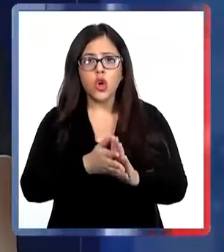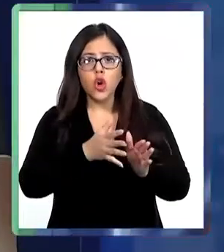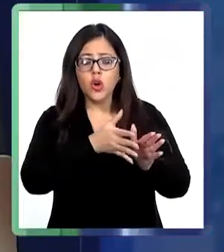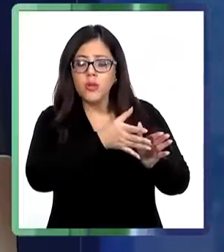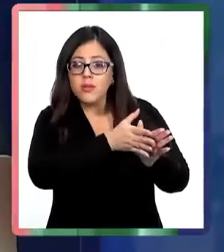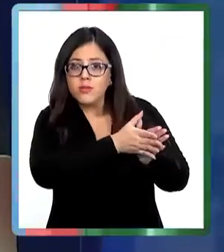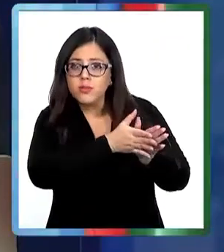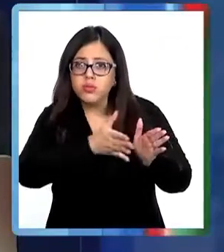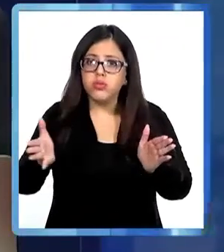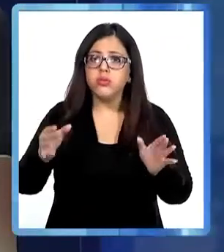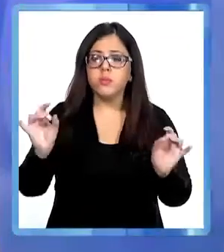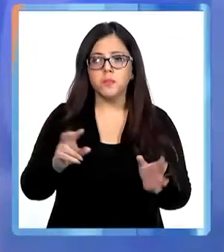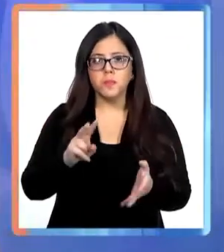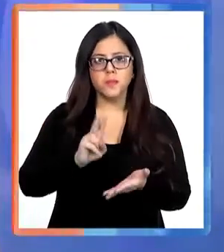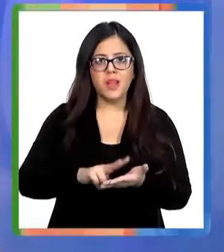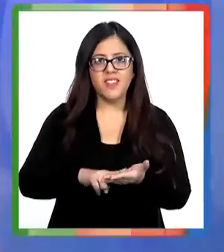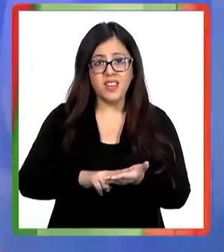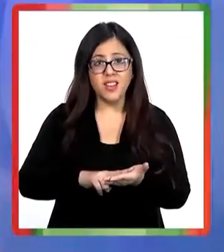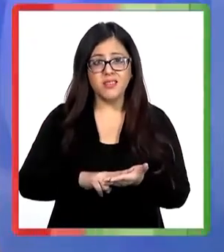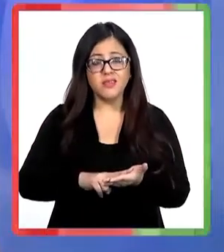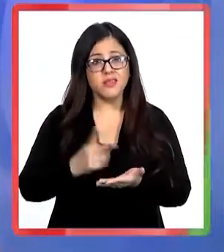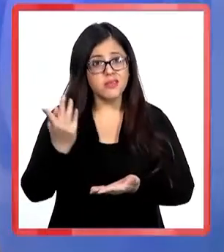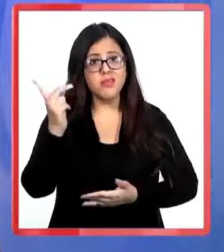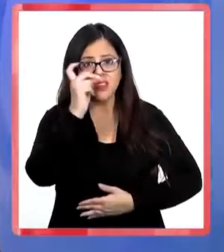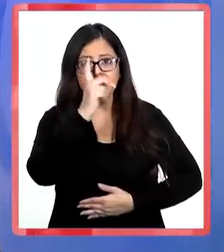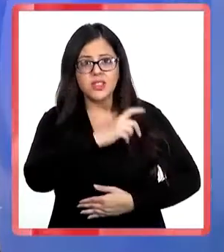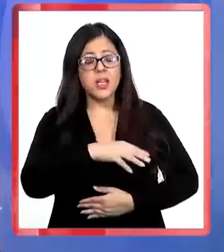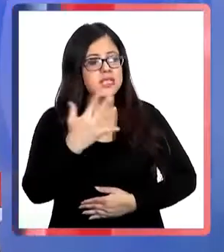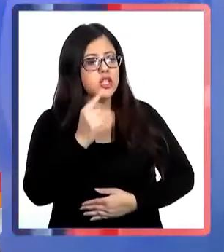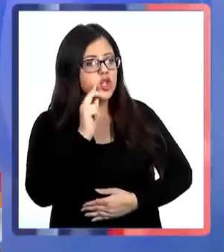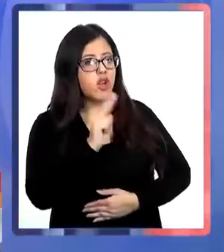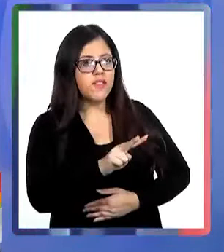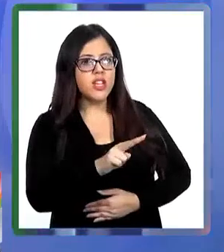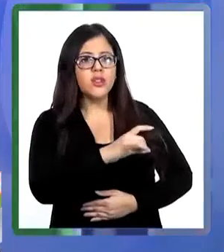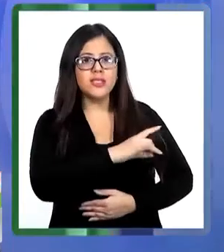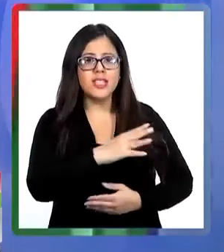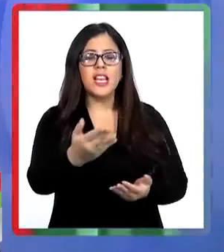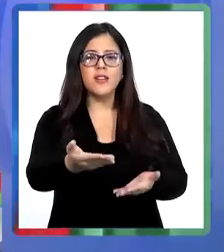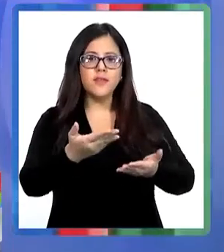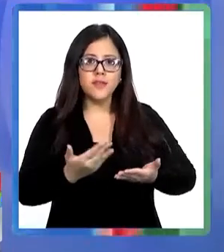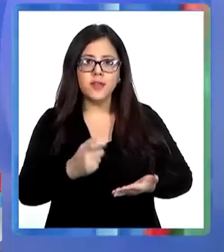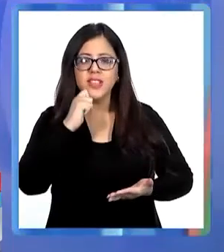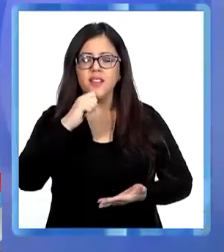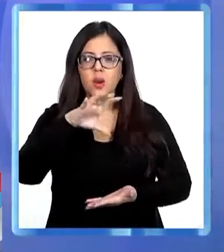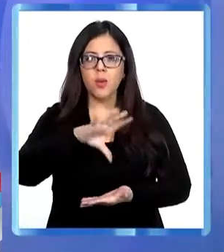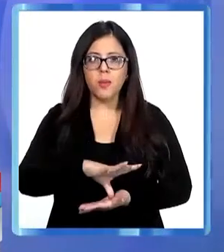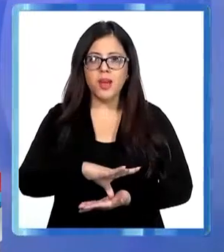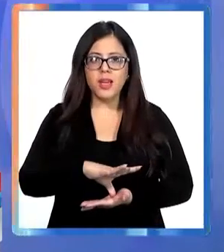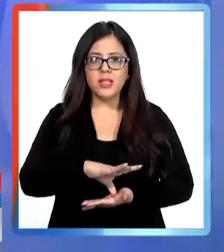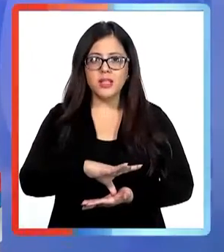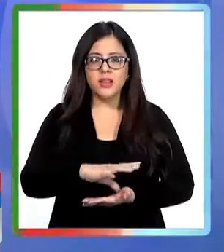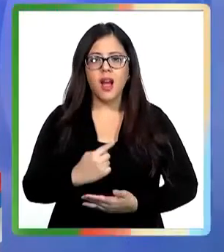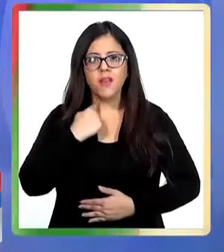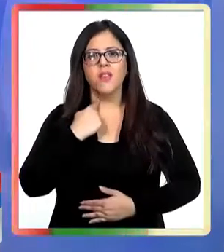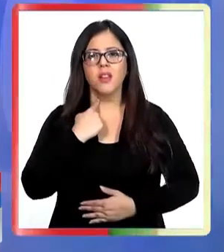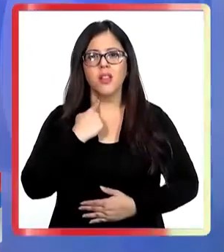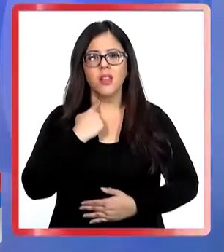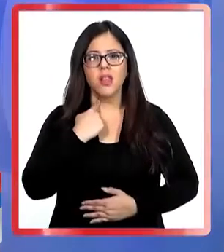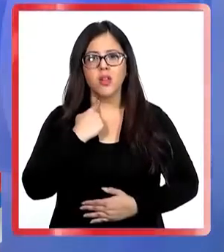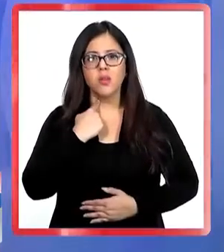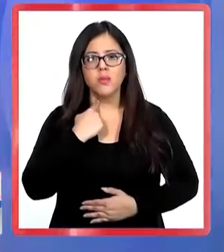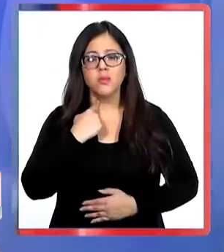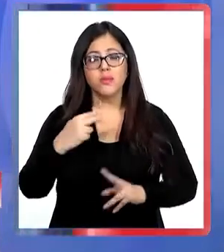realmente muy difícil. Lo que yo he visto del Chile que nos ha tocado recibir es que es un país muy dañado, con